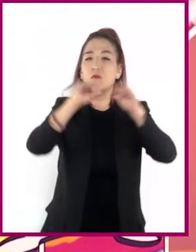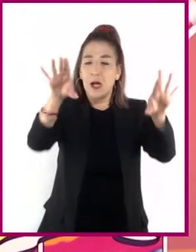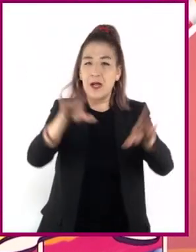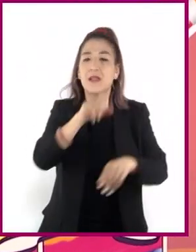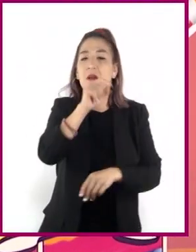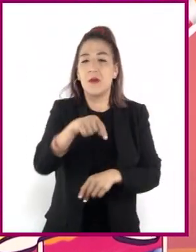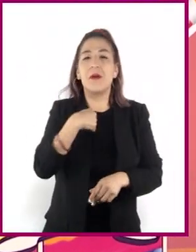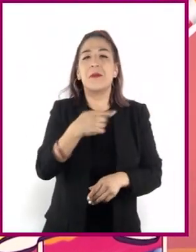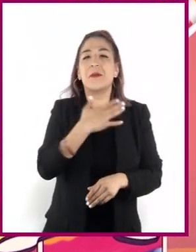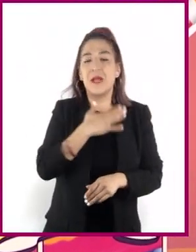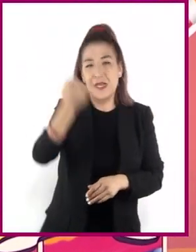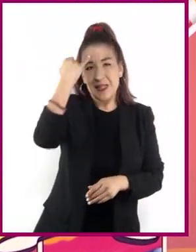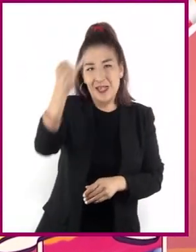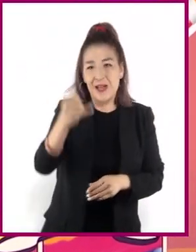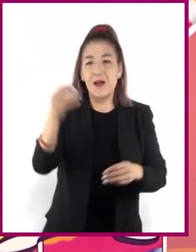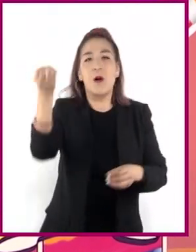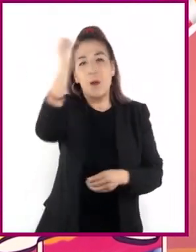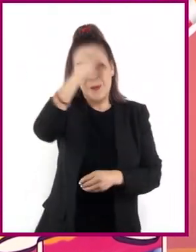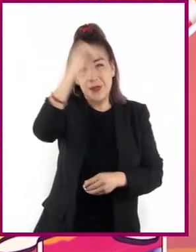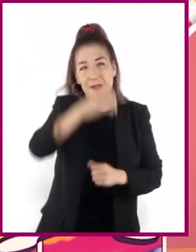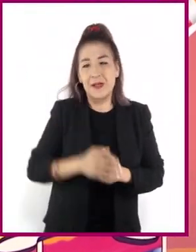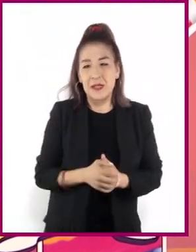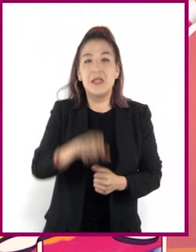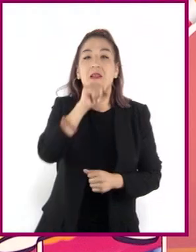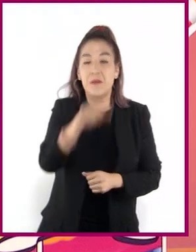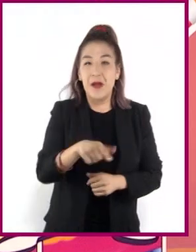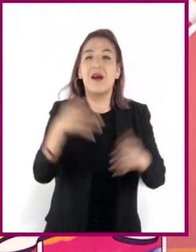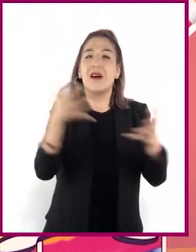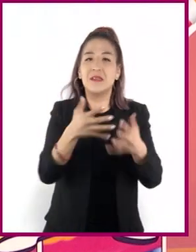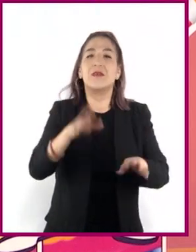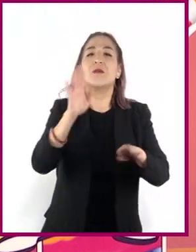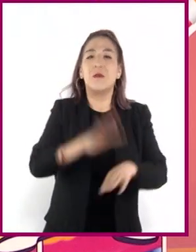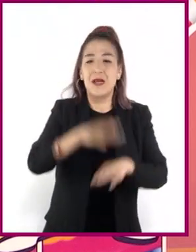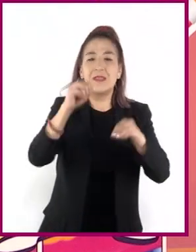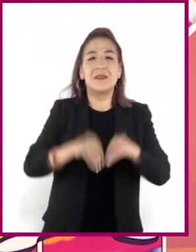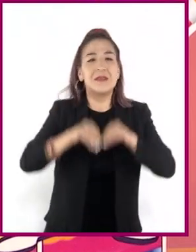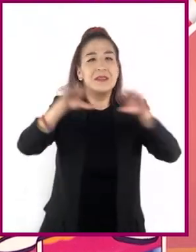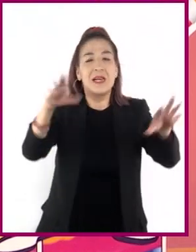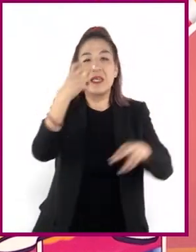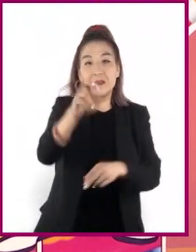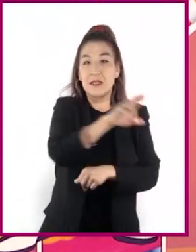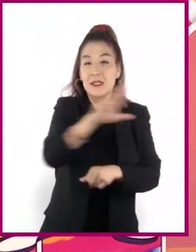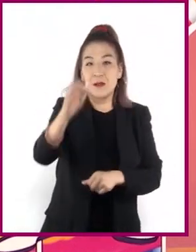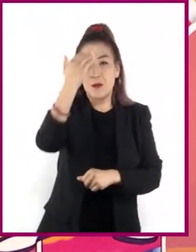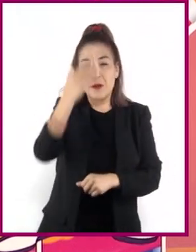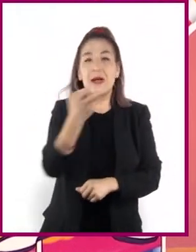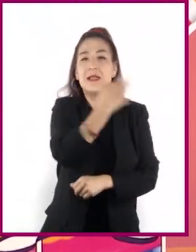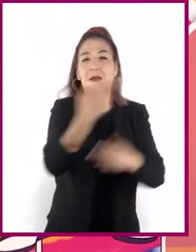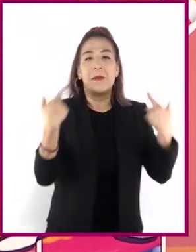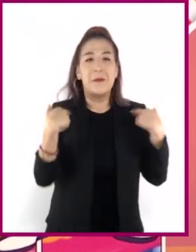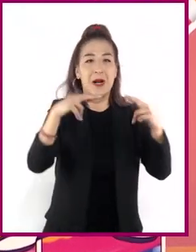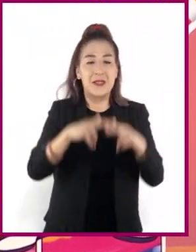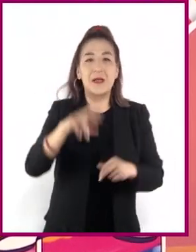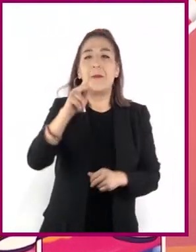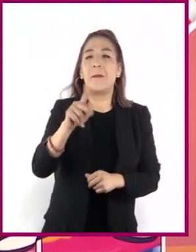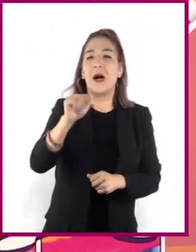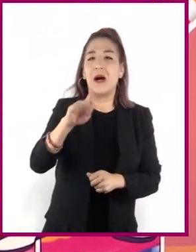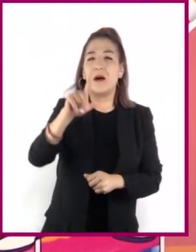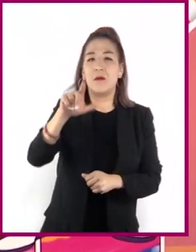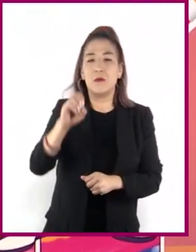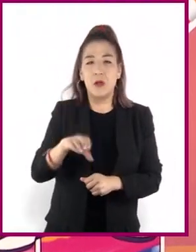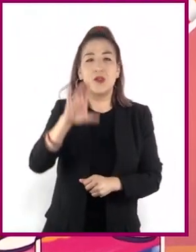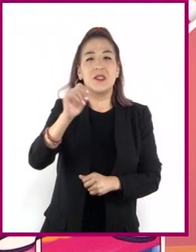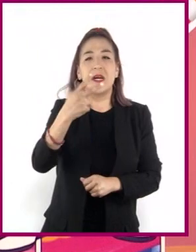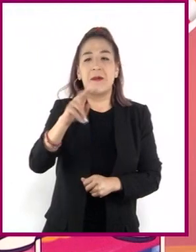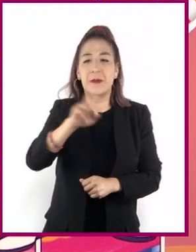mi artículo de opinión también hacemos extensivo nuestro reconocimiento al maestro pablo chávez a